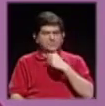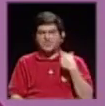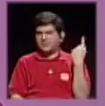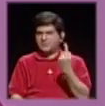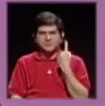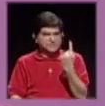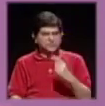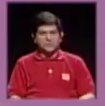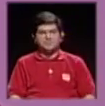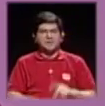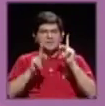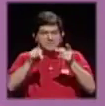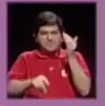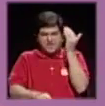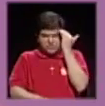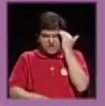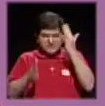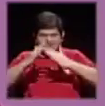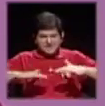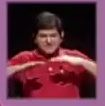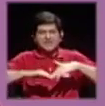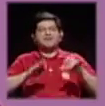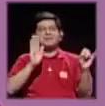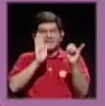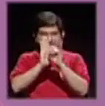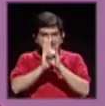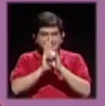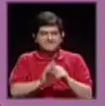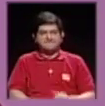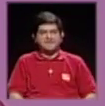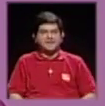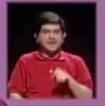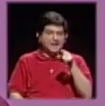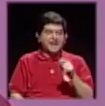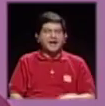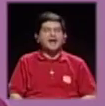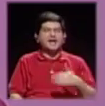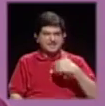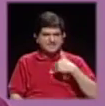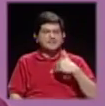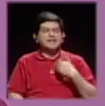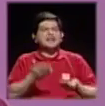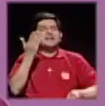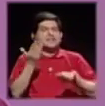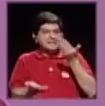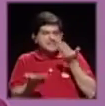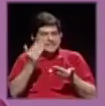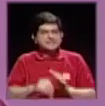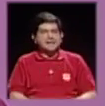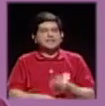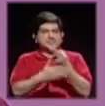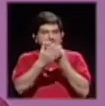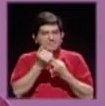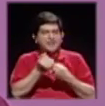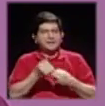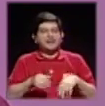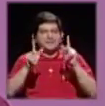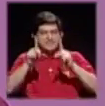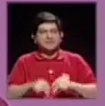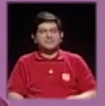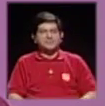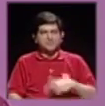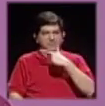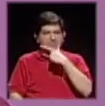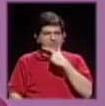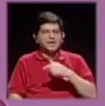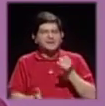solamente quien conoce ese campo puede identificar en la nota de que ahí existe la posibilidad de que fuera una pareja de lesbianas y que hay que